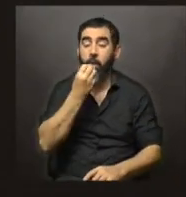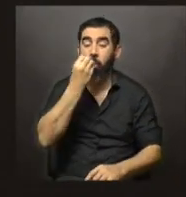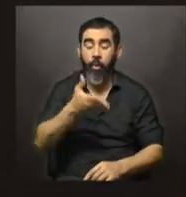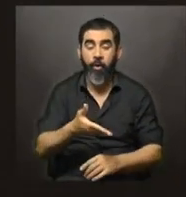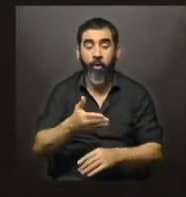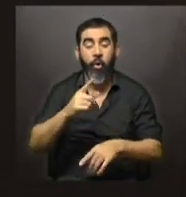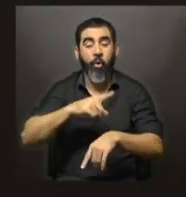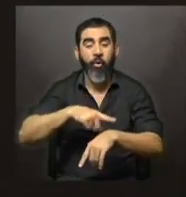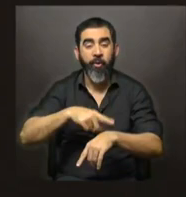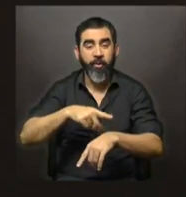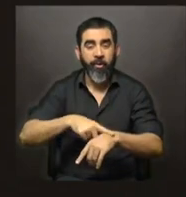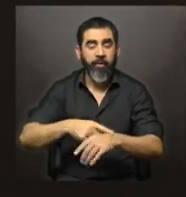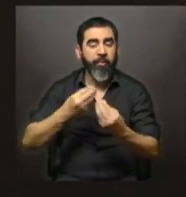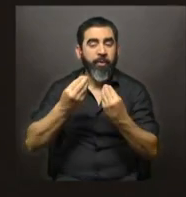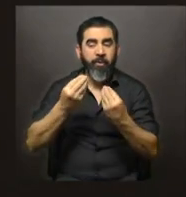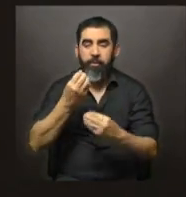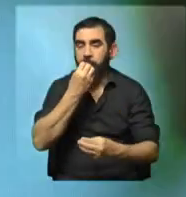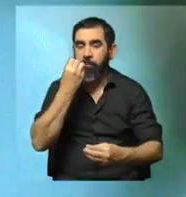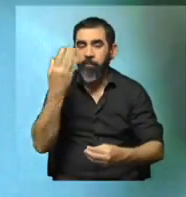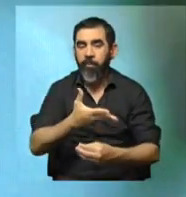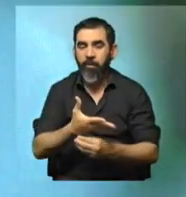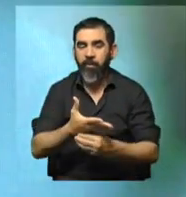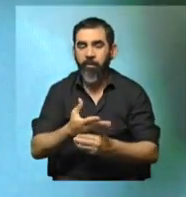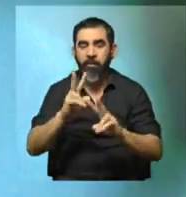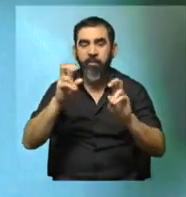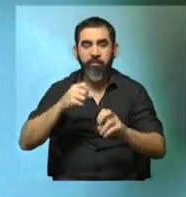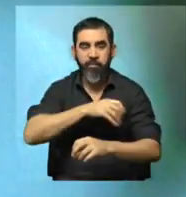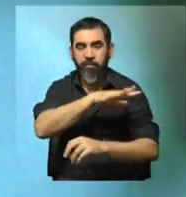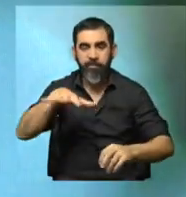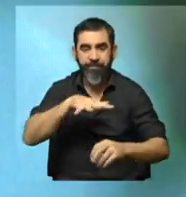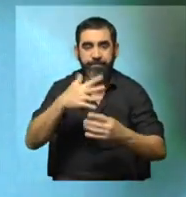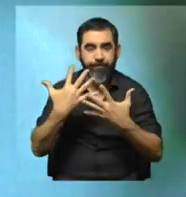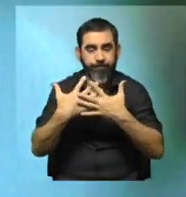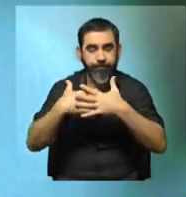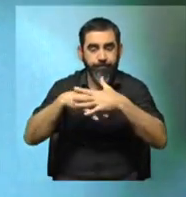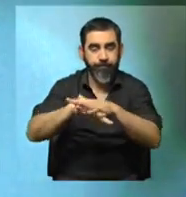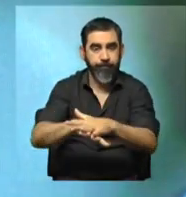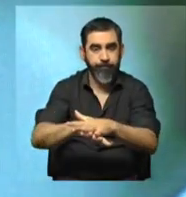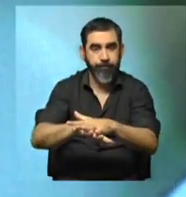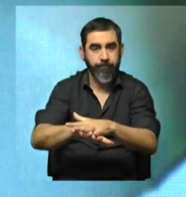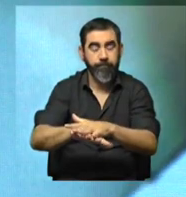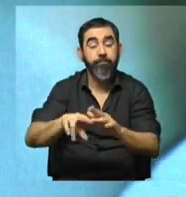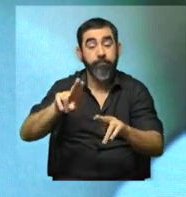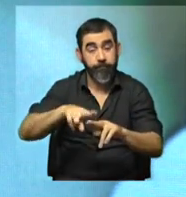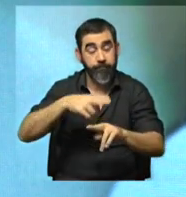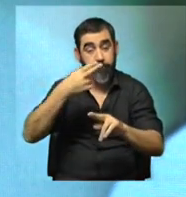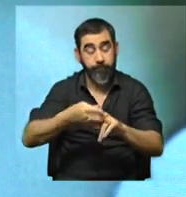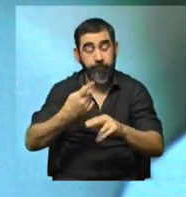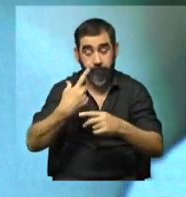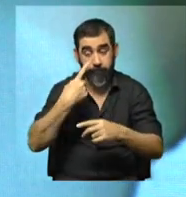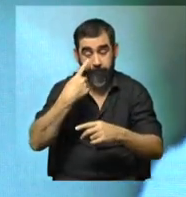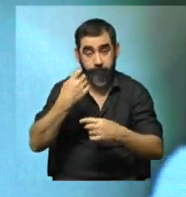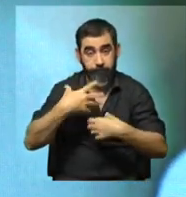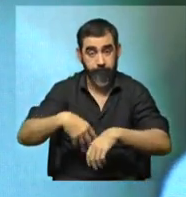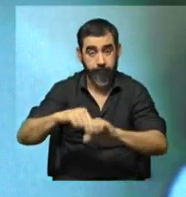poder discernir cuáles son el, claro, los factores sociales que están incidiendo. Claro. Y de vuelta encontramos que los niños y las niñas